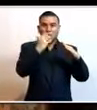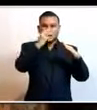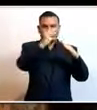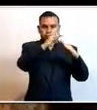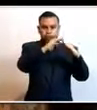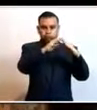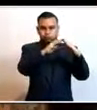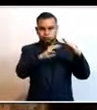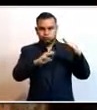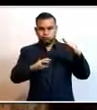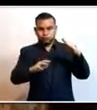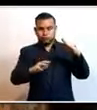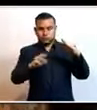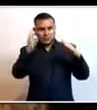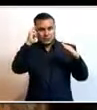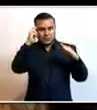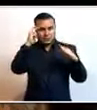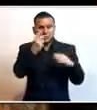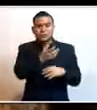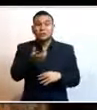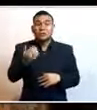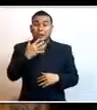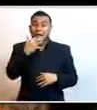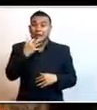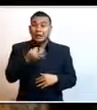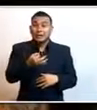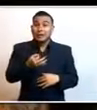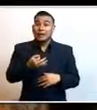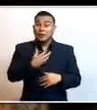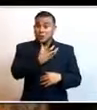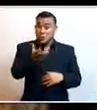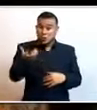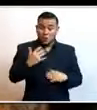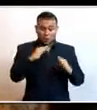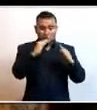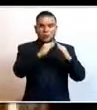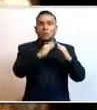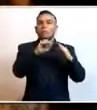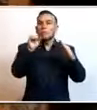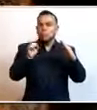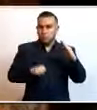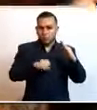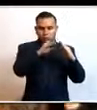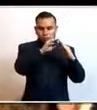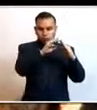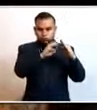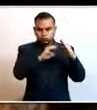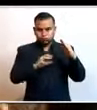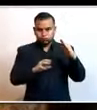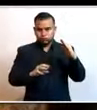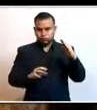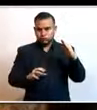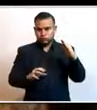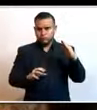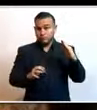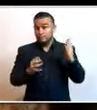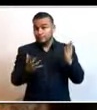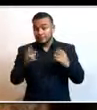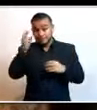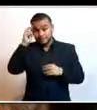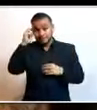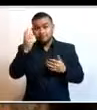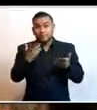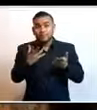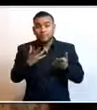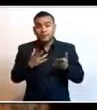la lluvia suave parecería inofensiva, ya la tierra está sobrecargada y más agua lo que va a hacer es deslizamientos, y esos